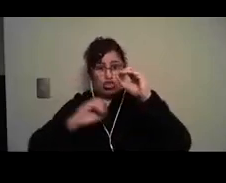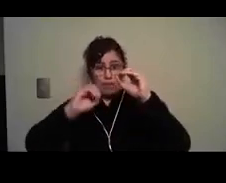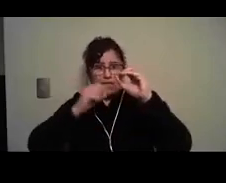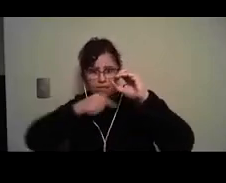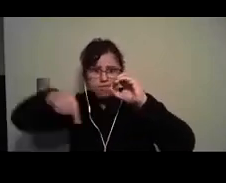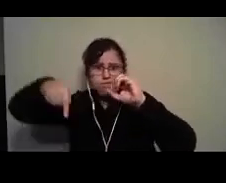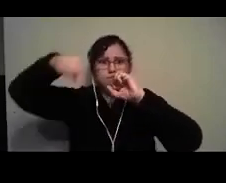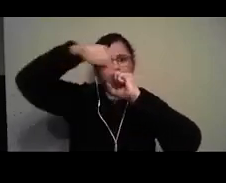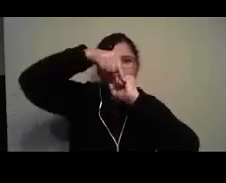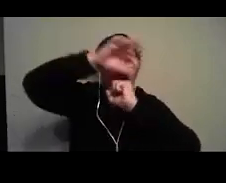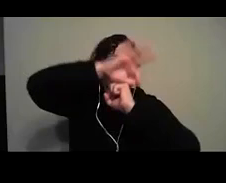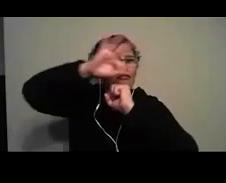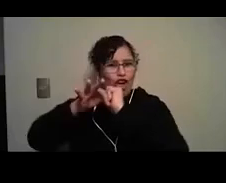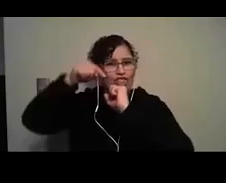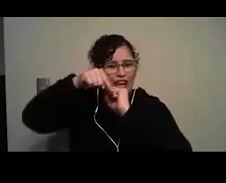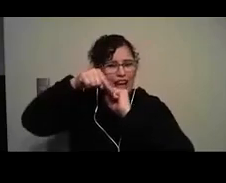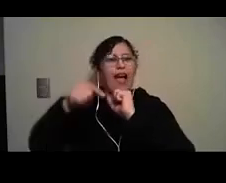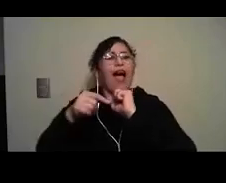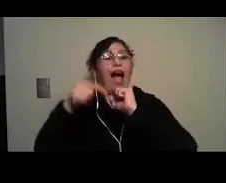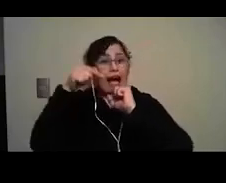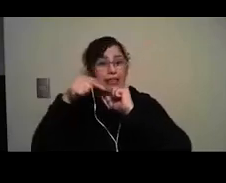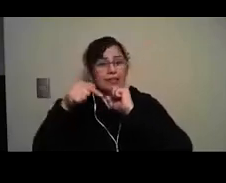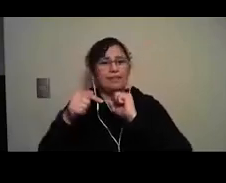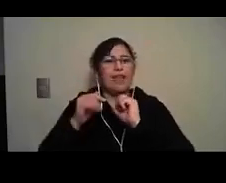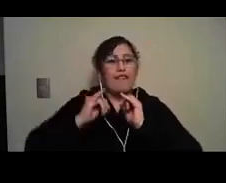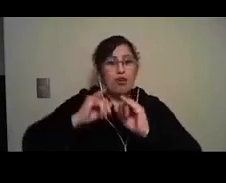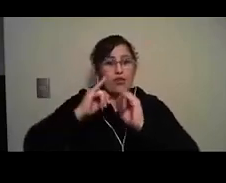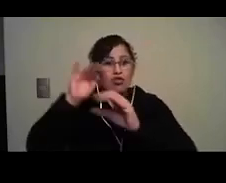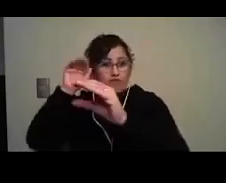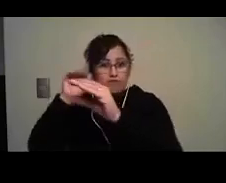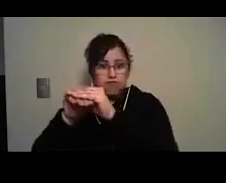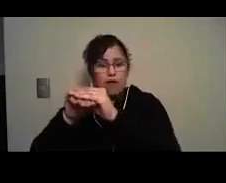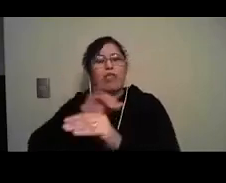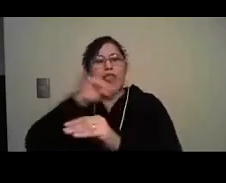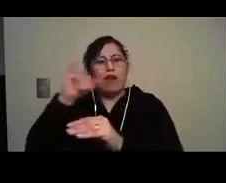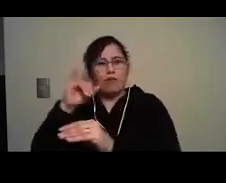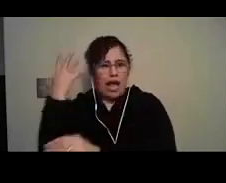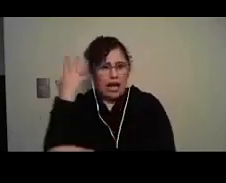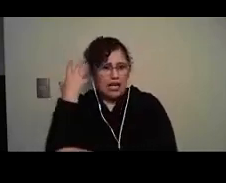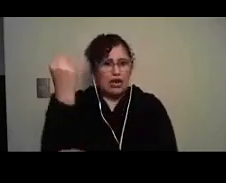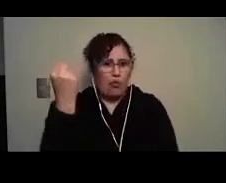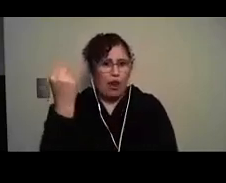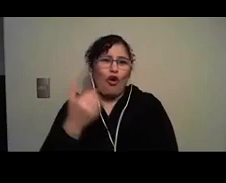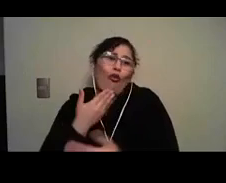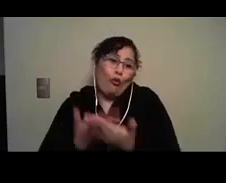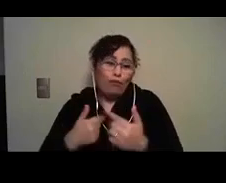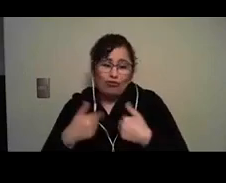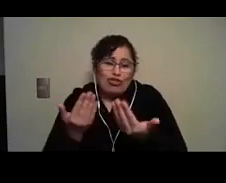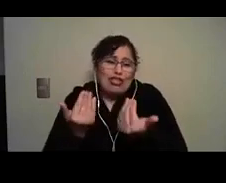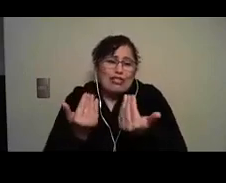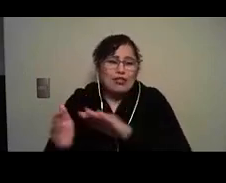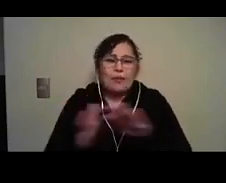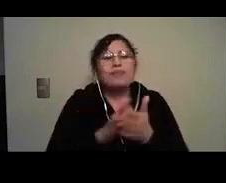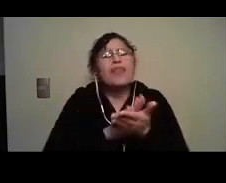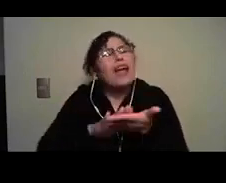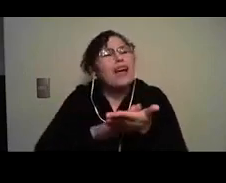codificación, el almacenamiento y la recuperación posteriormente cuando yo quiera ver algo, ¿ya? Les pongo un ejemplo,